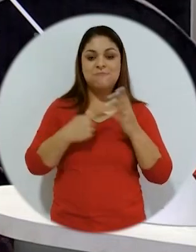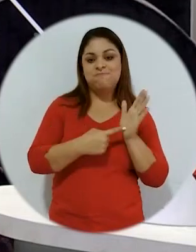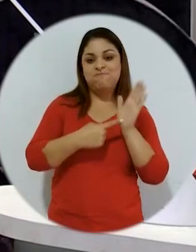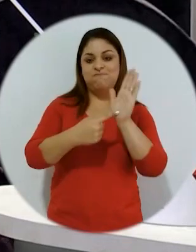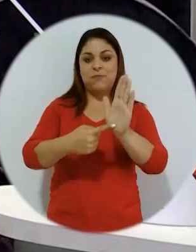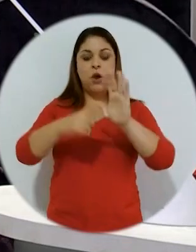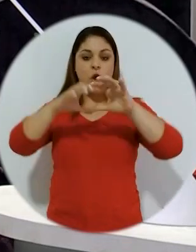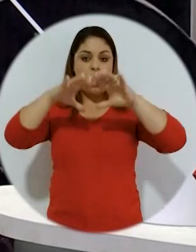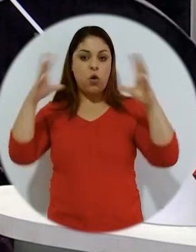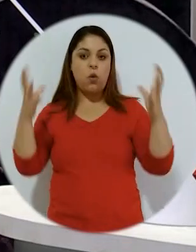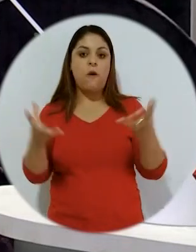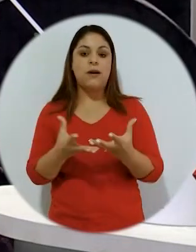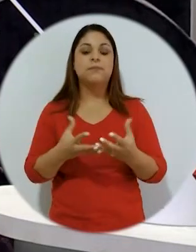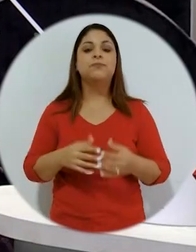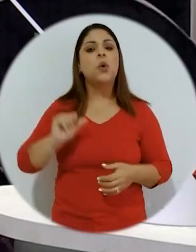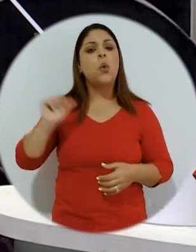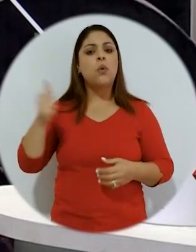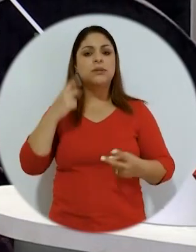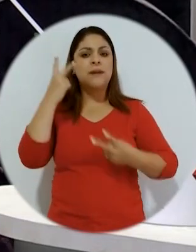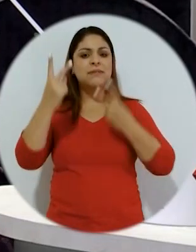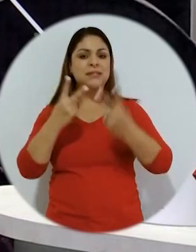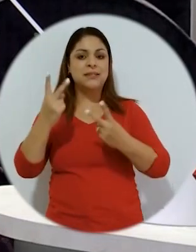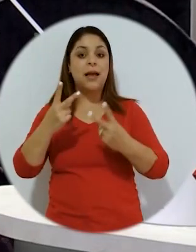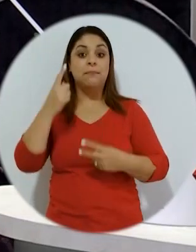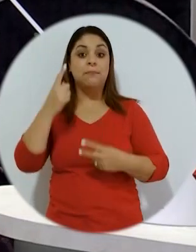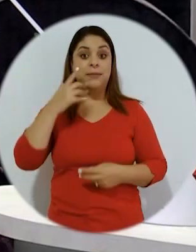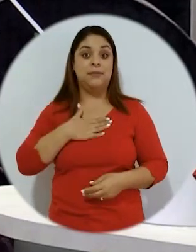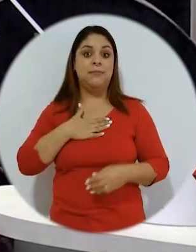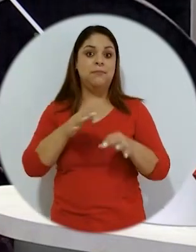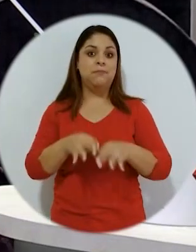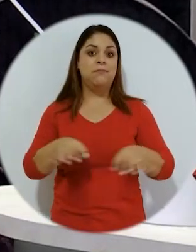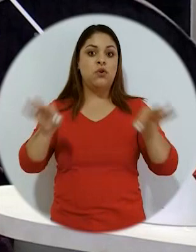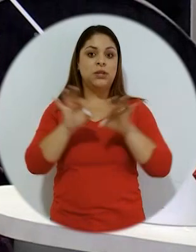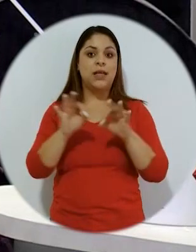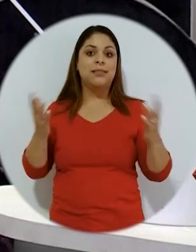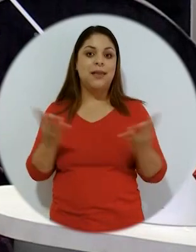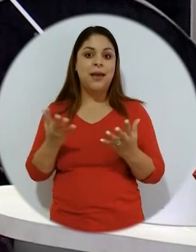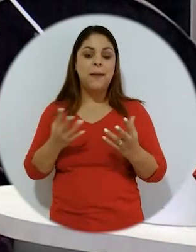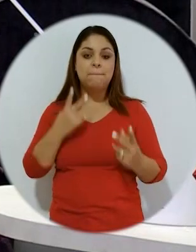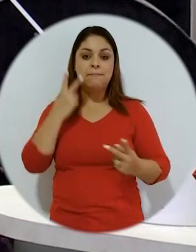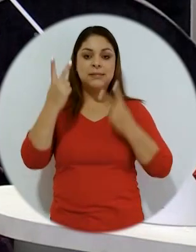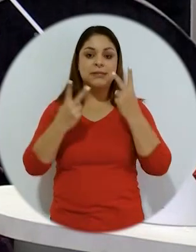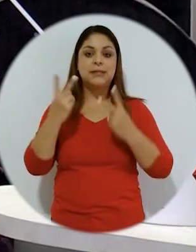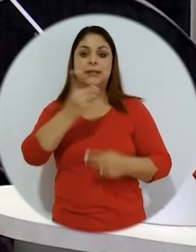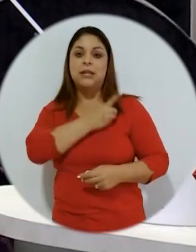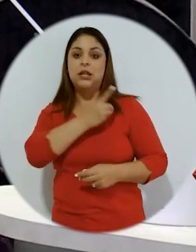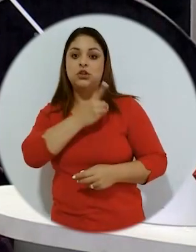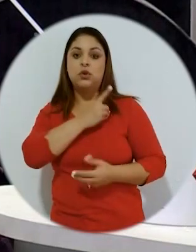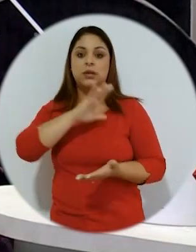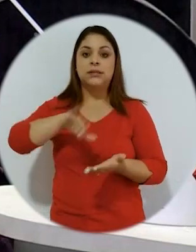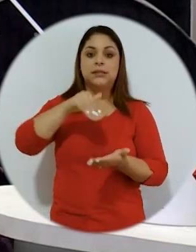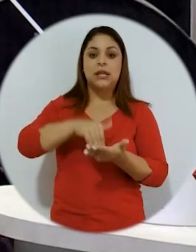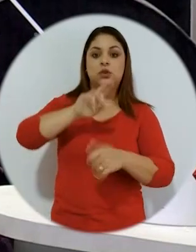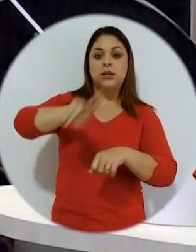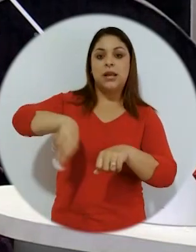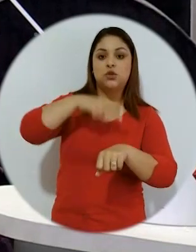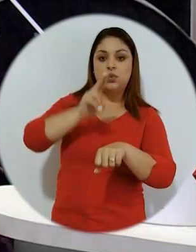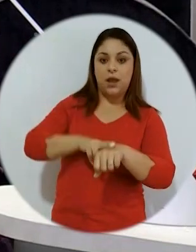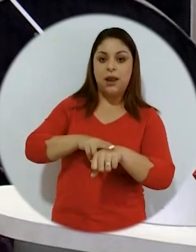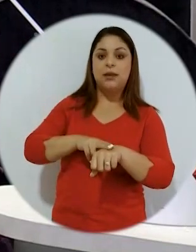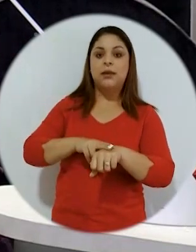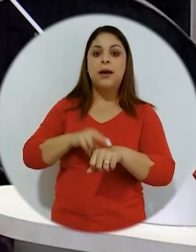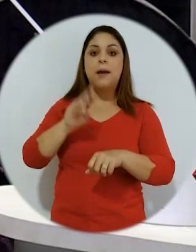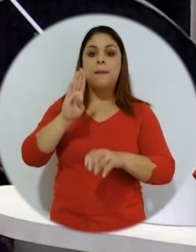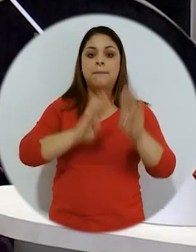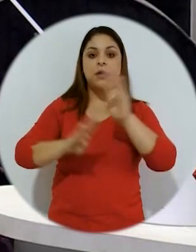esa tendencia global. Y otra visita que vamos a tener, que para mí es muy importante, es la visita del director del Centro